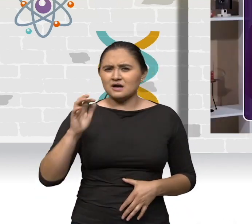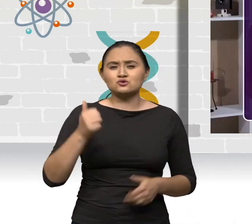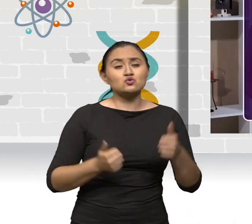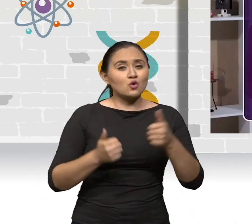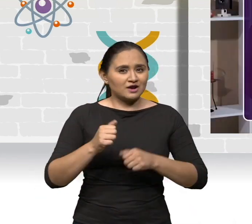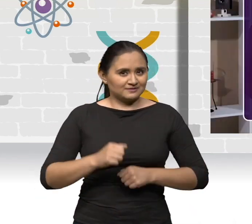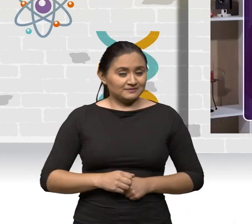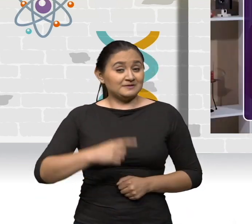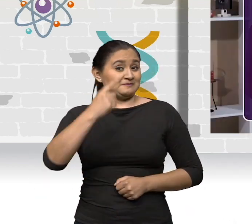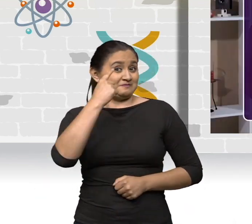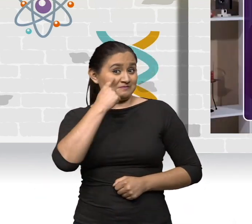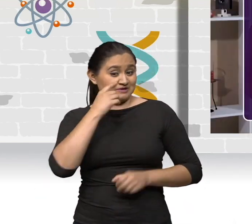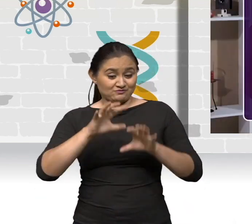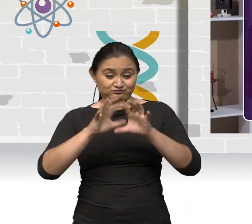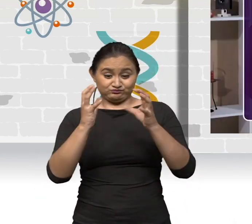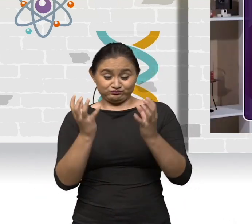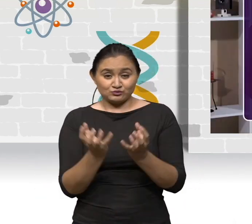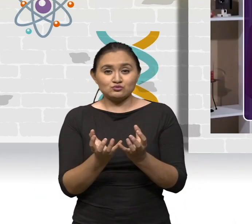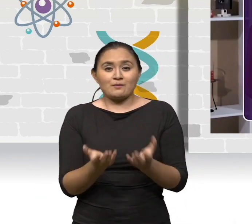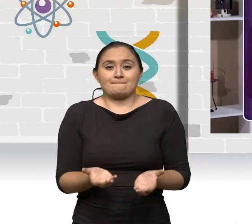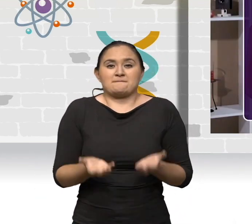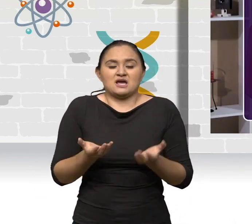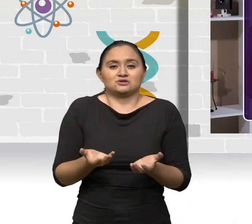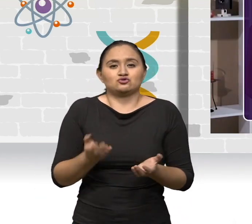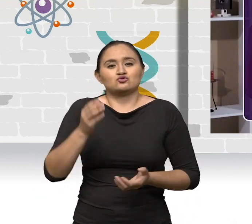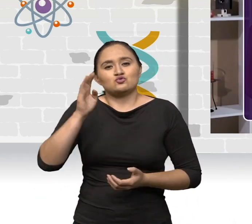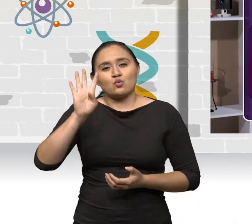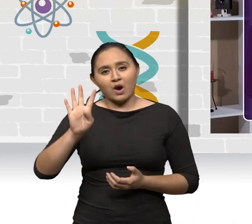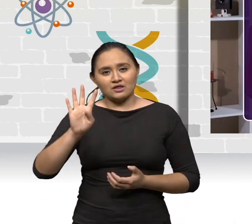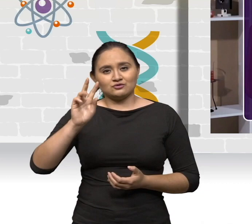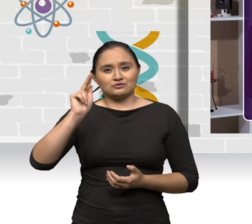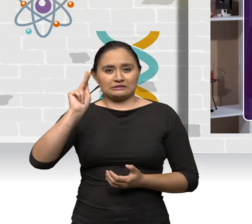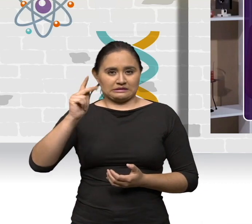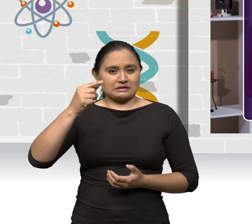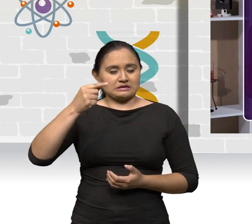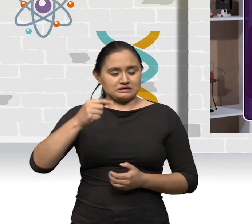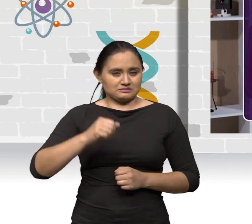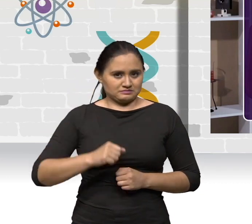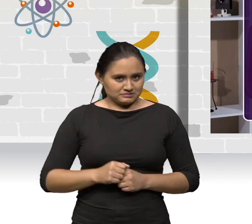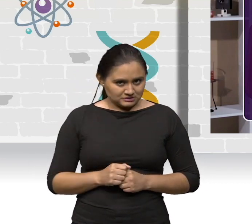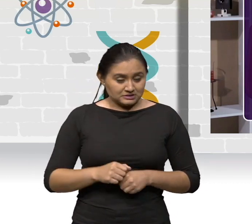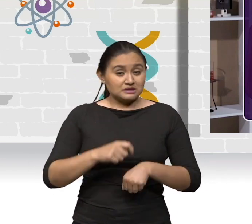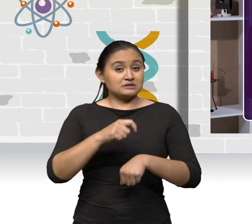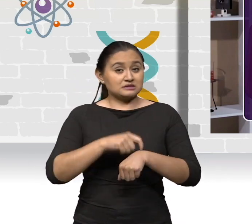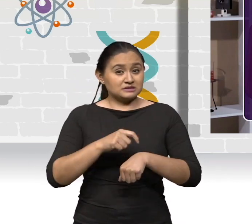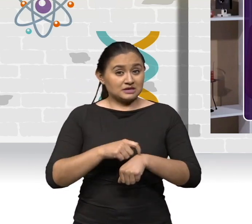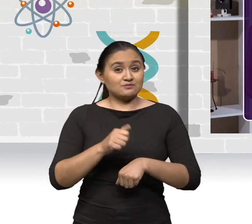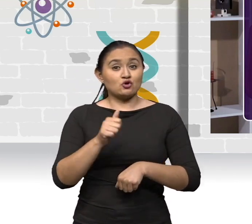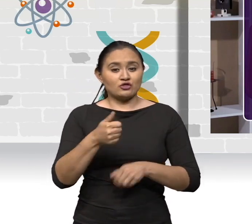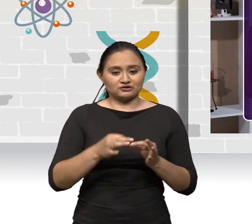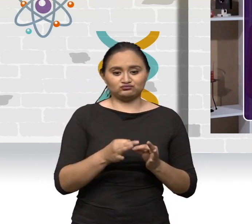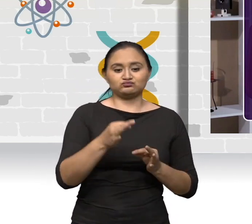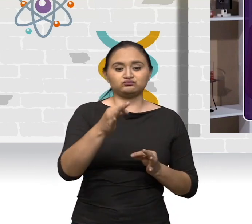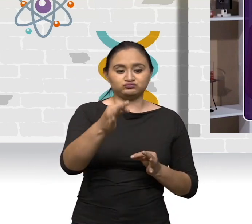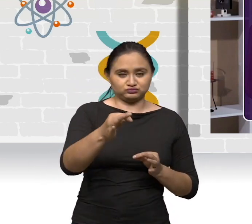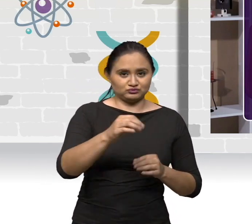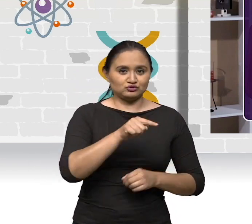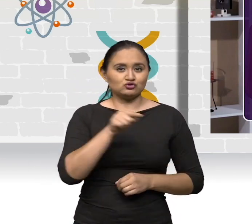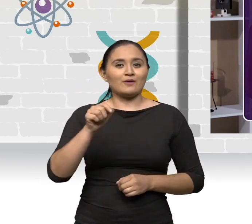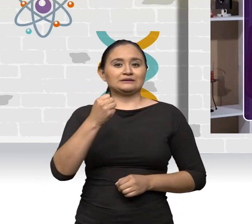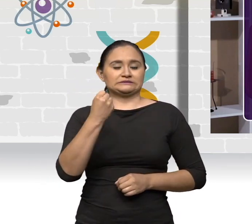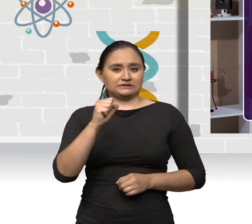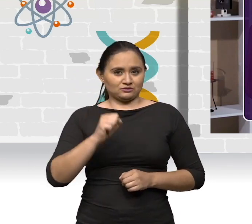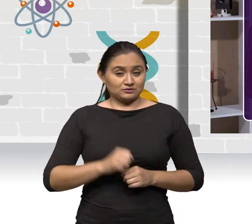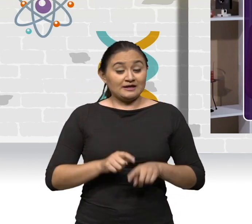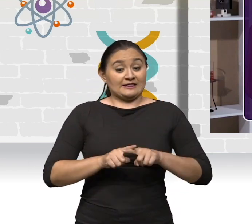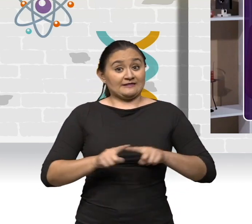La bola de boliche pesará unos 4 kilogramos y viajará a 10 metros sobre segundos, mientras que la bola de béisbol